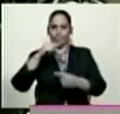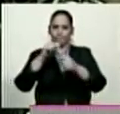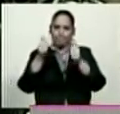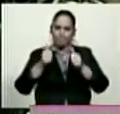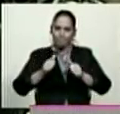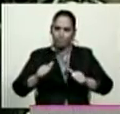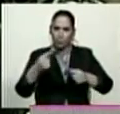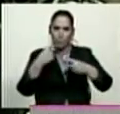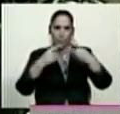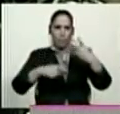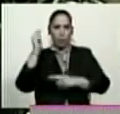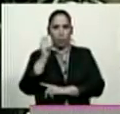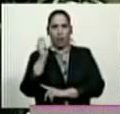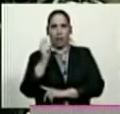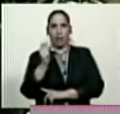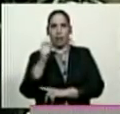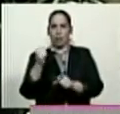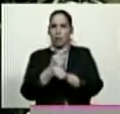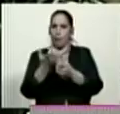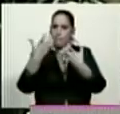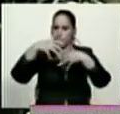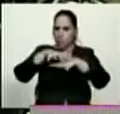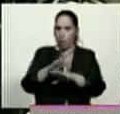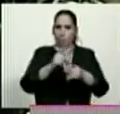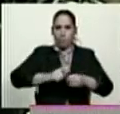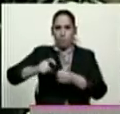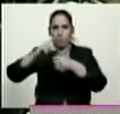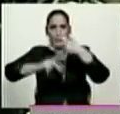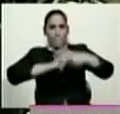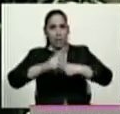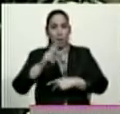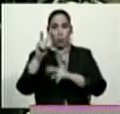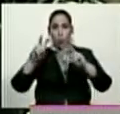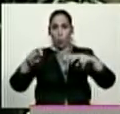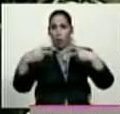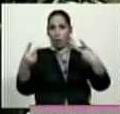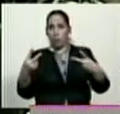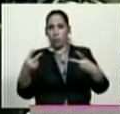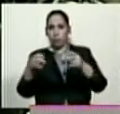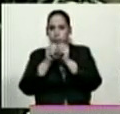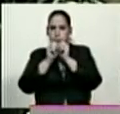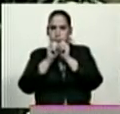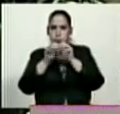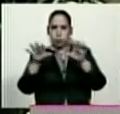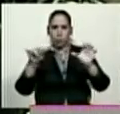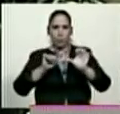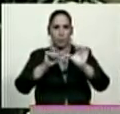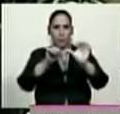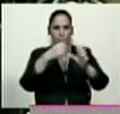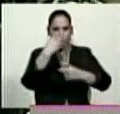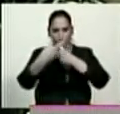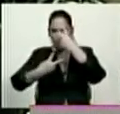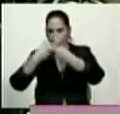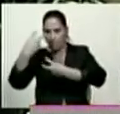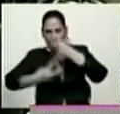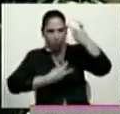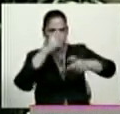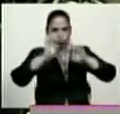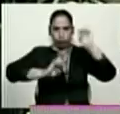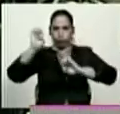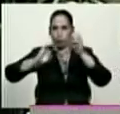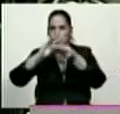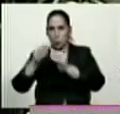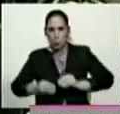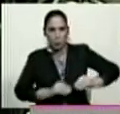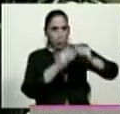que estamos trabajando del plan nuevo de despliegue permanente y de adecuación